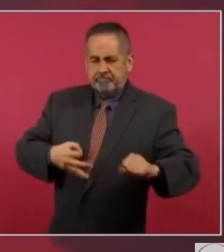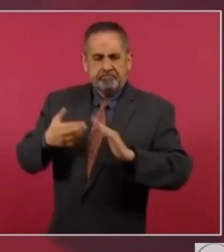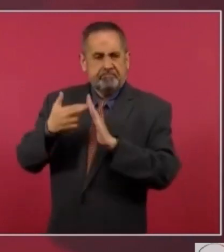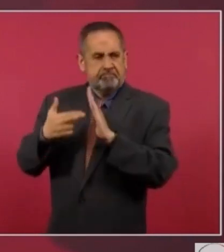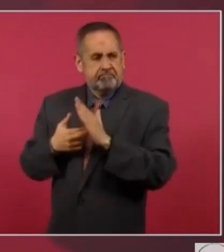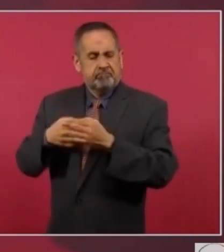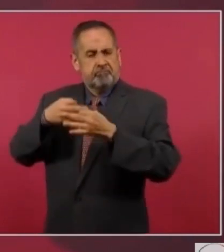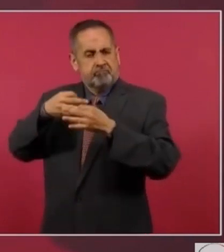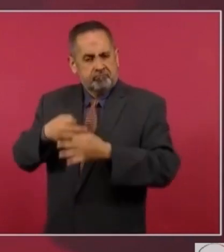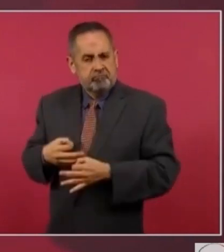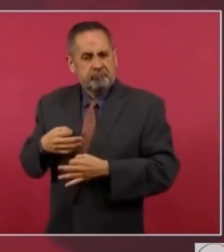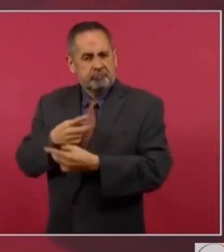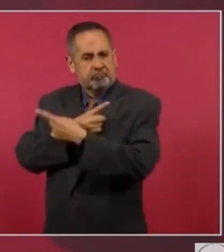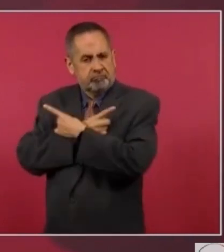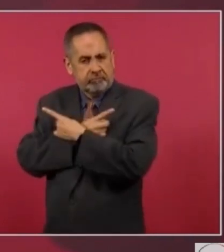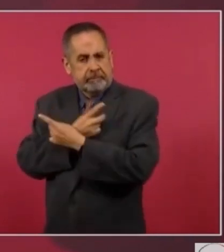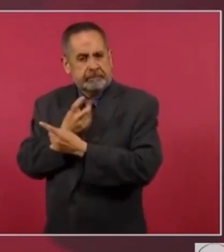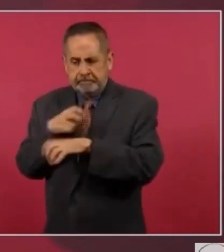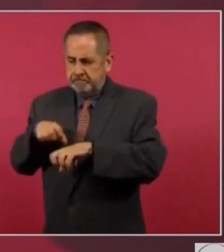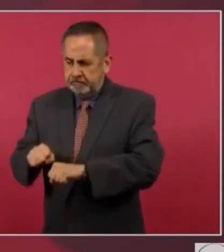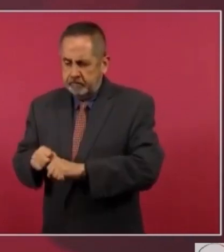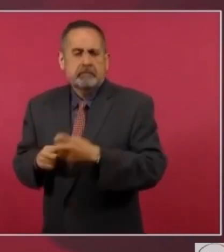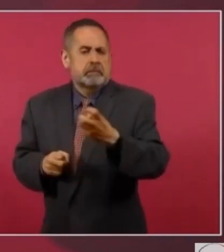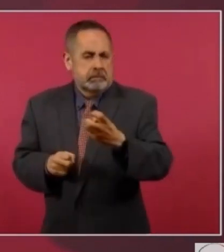se está bien anclado.